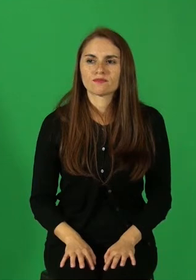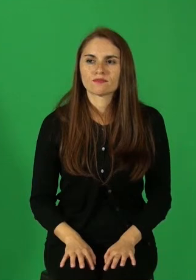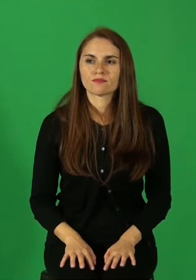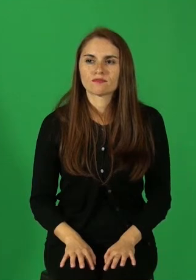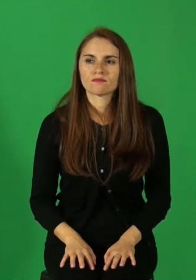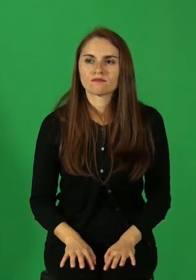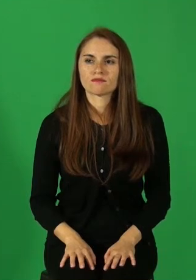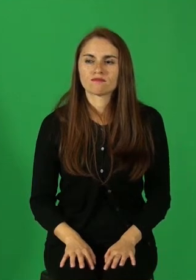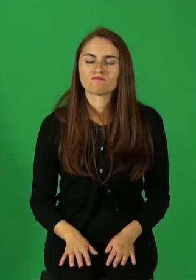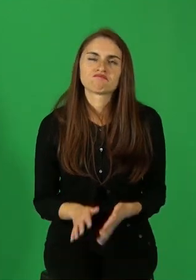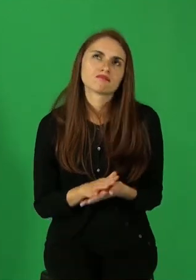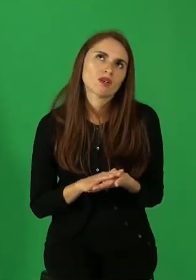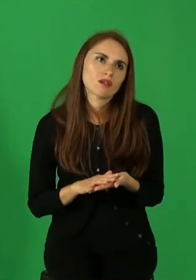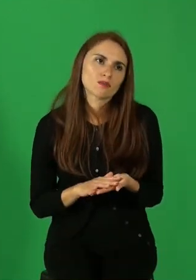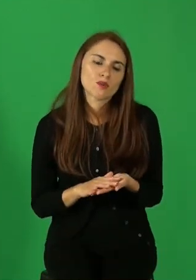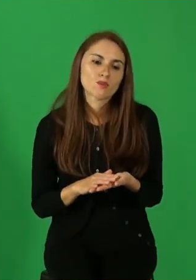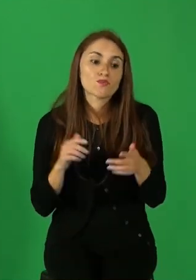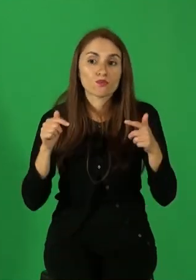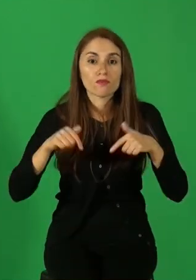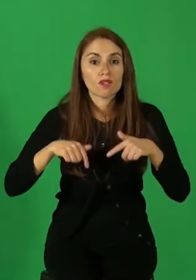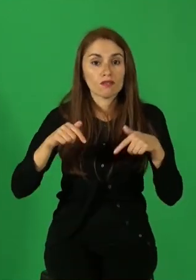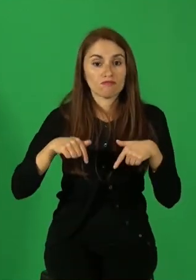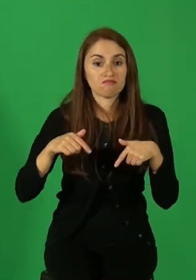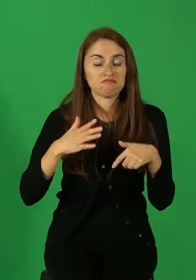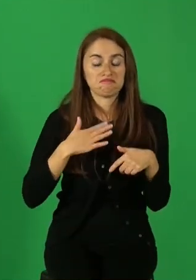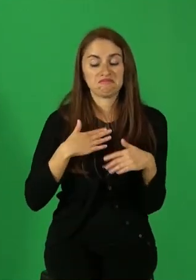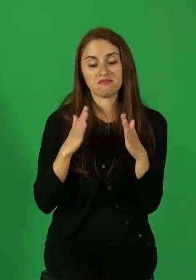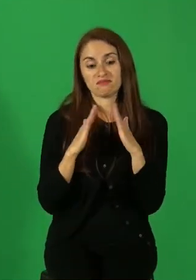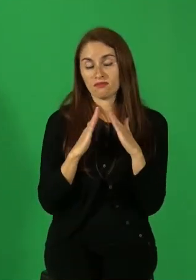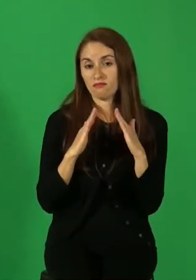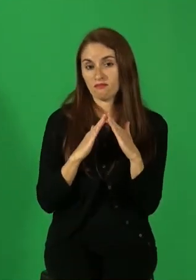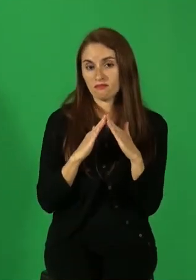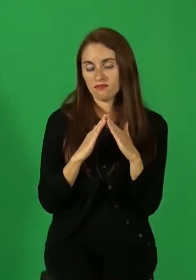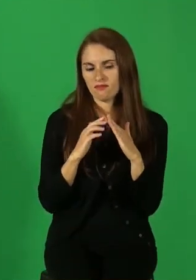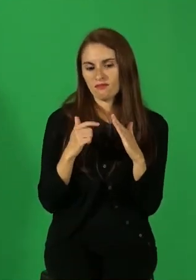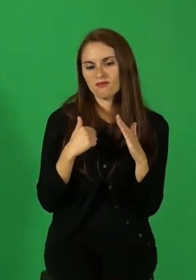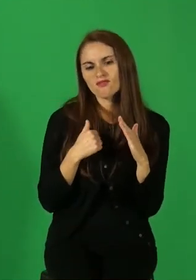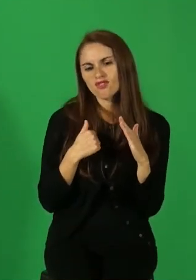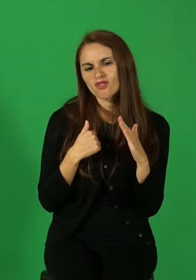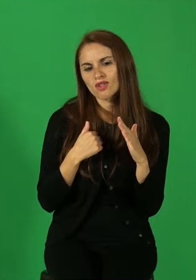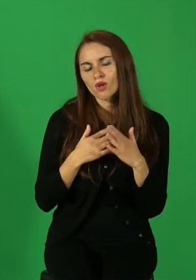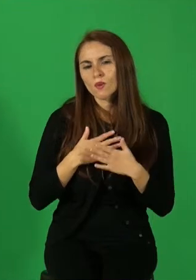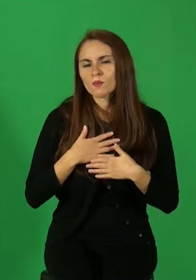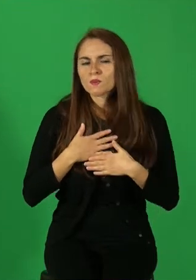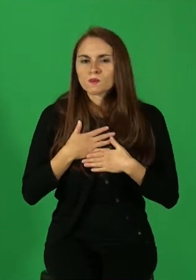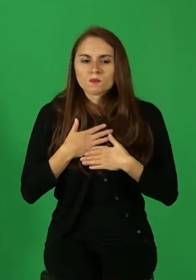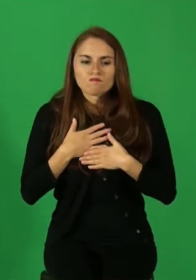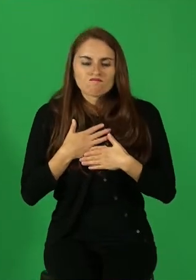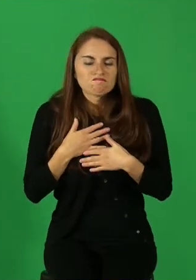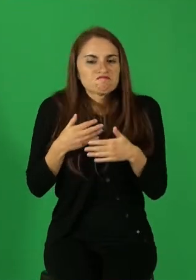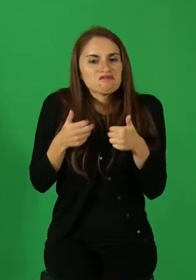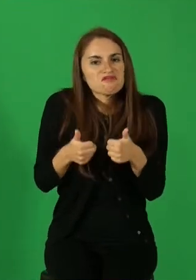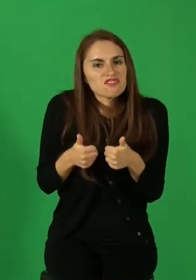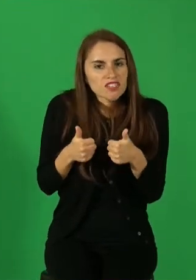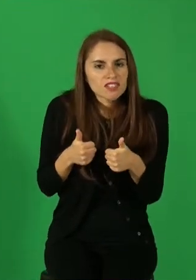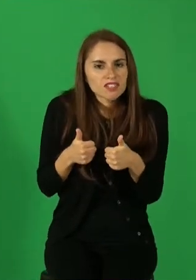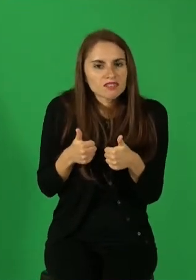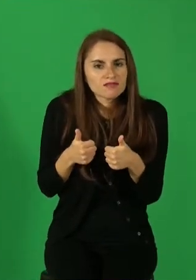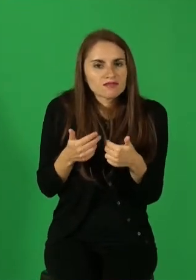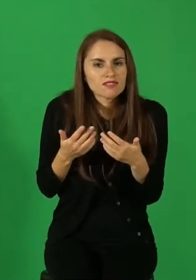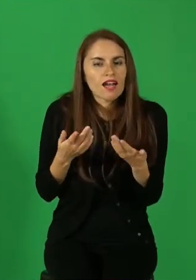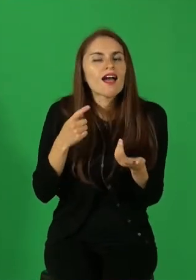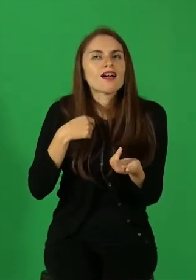en estos días que he estado en mi casa para cultivar mi espíritu,